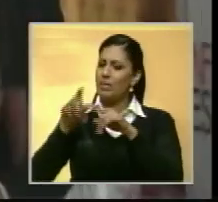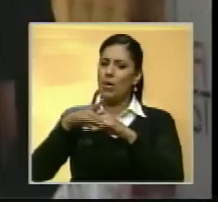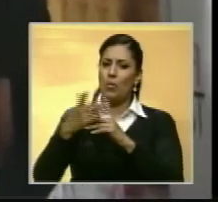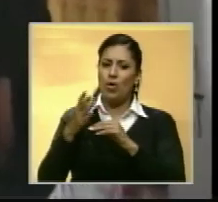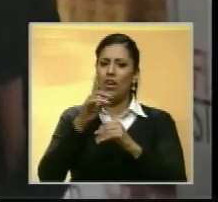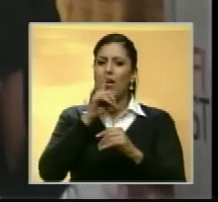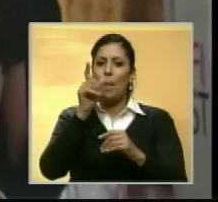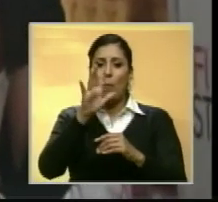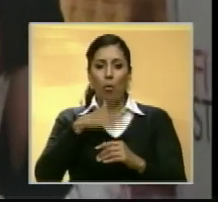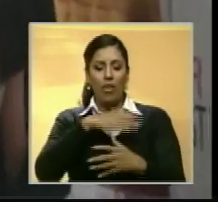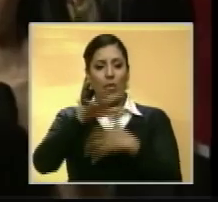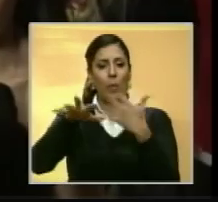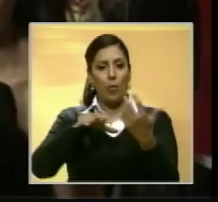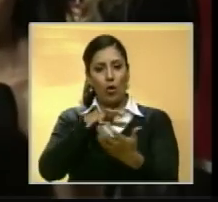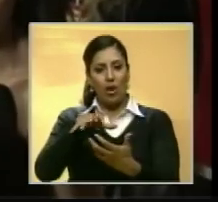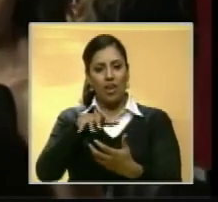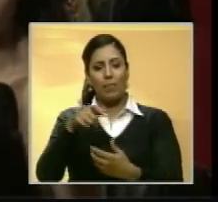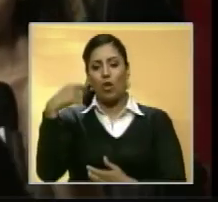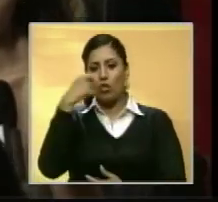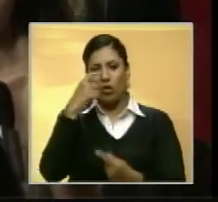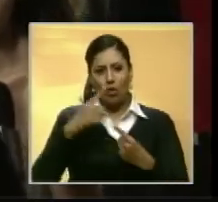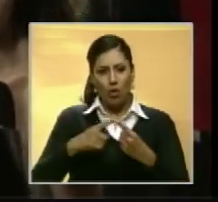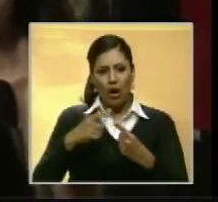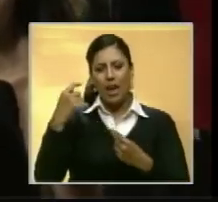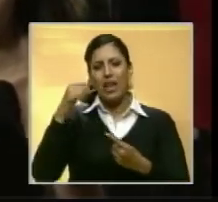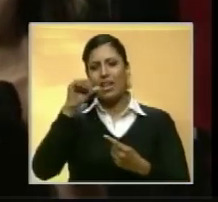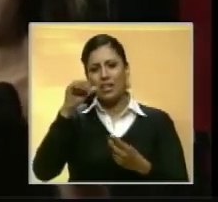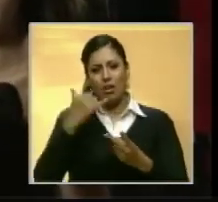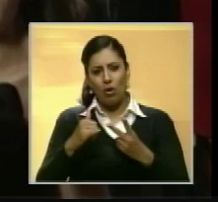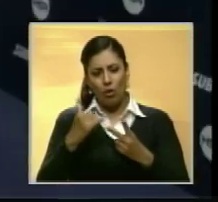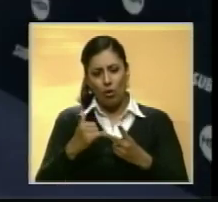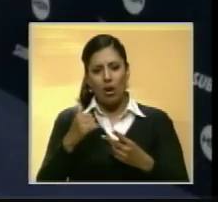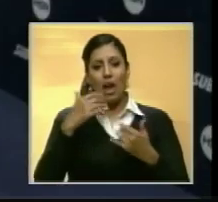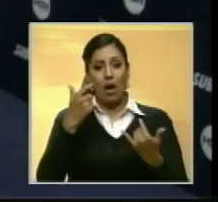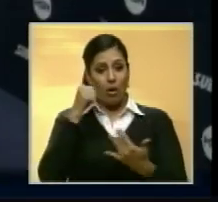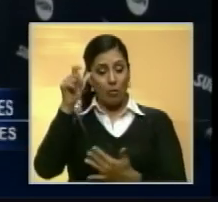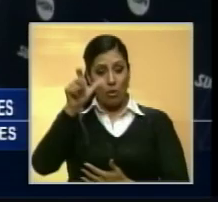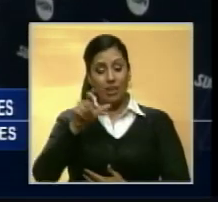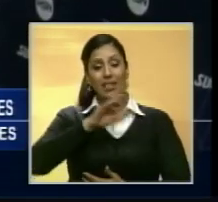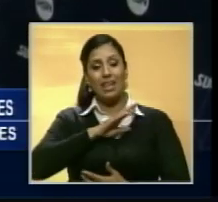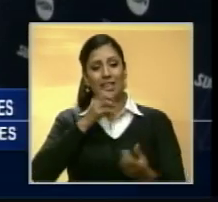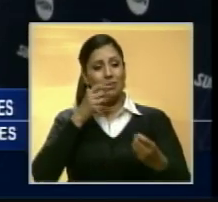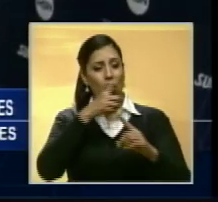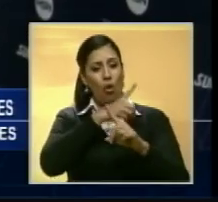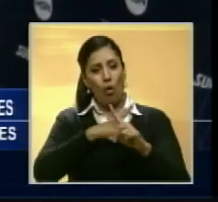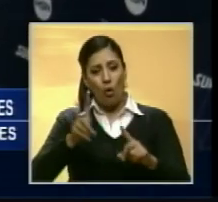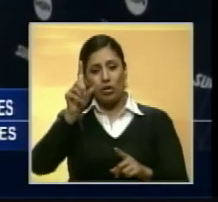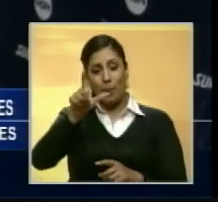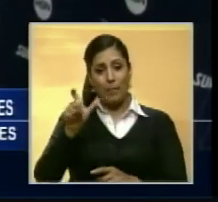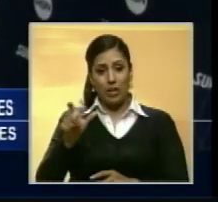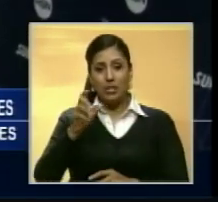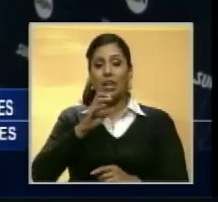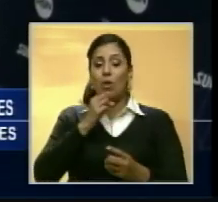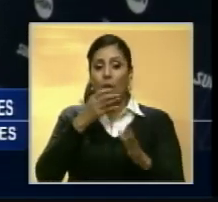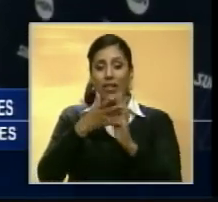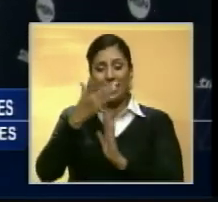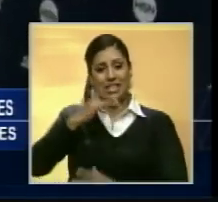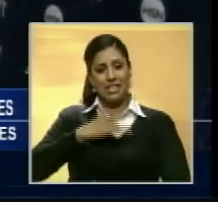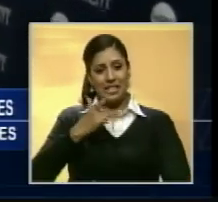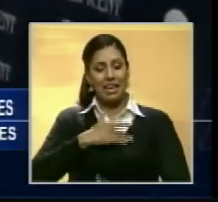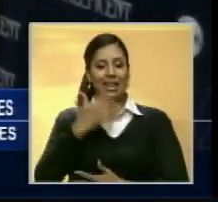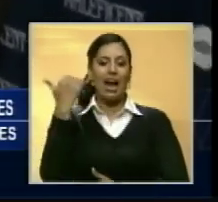petición, como los posibles problemas de consumo de drogas y alcohol. De Jennifer Aniston han publicado que un allegado sostuvo que ella se